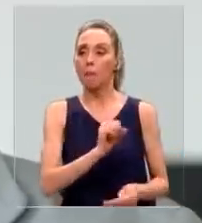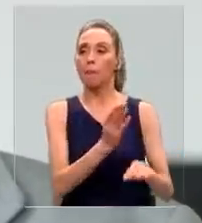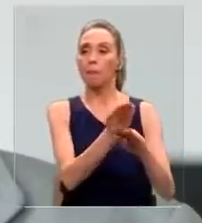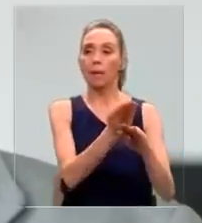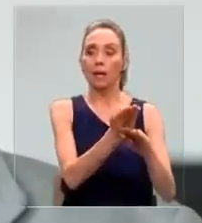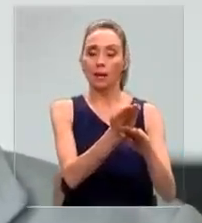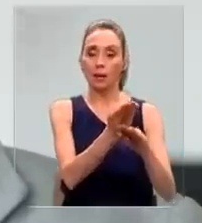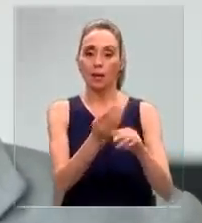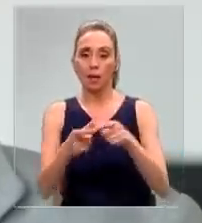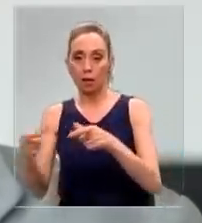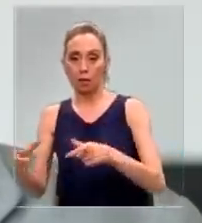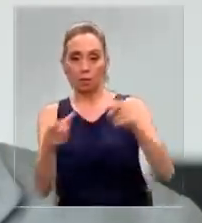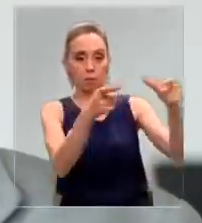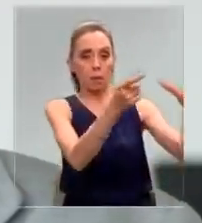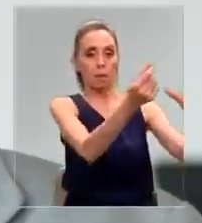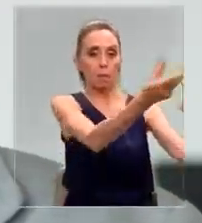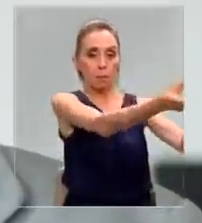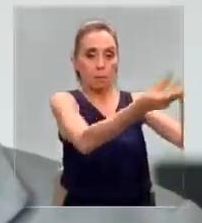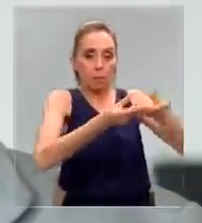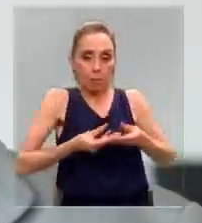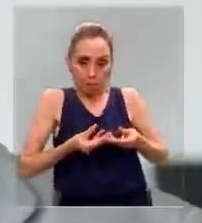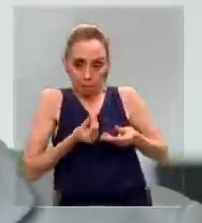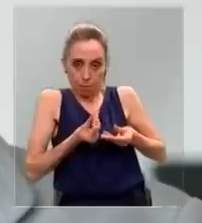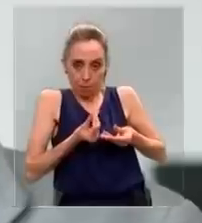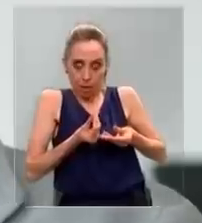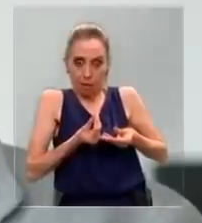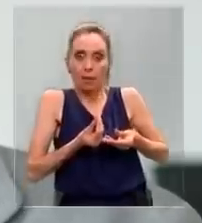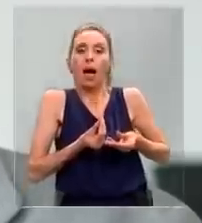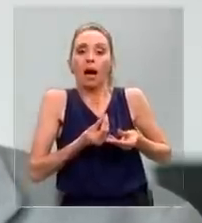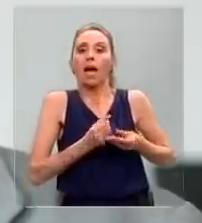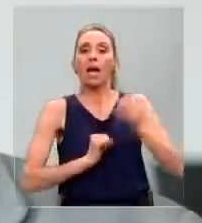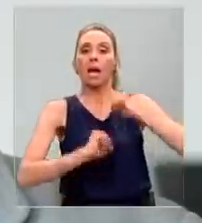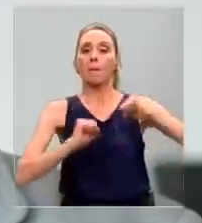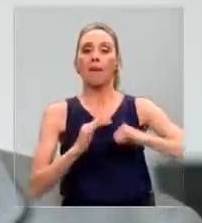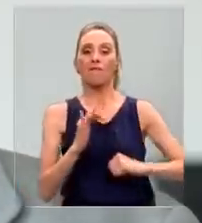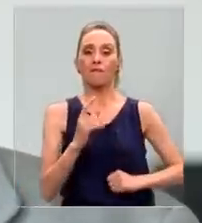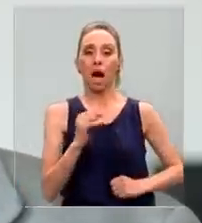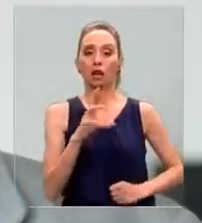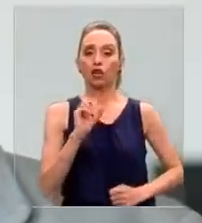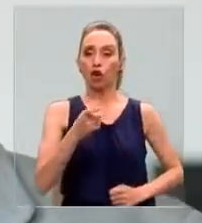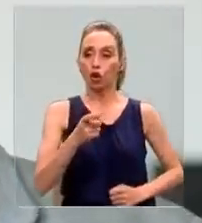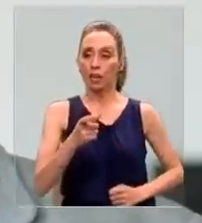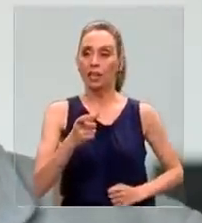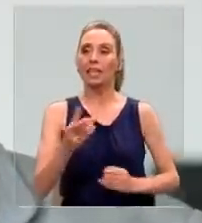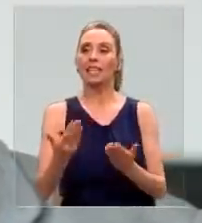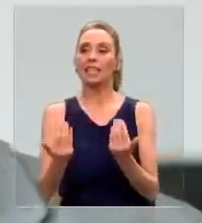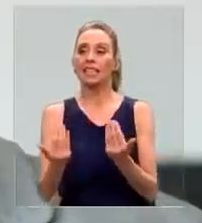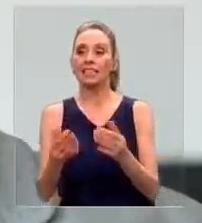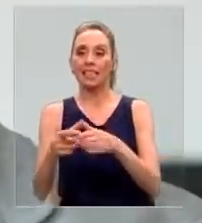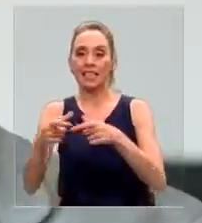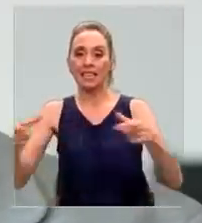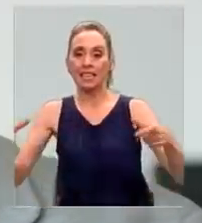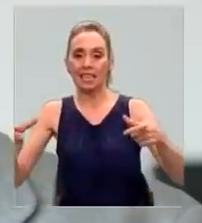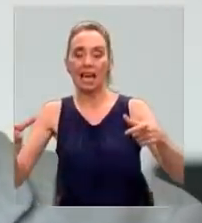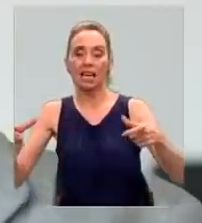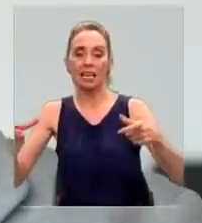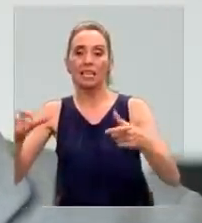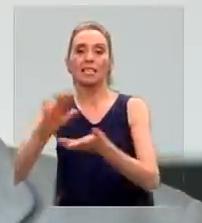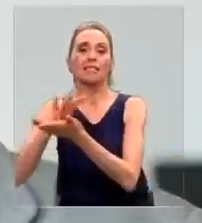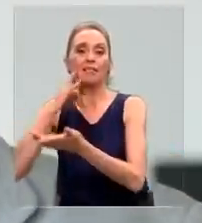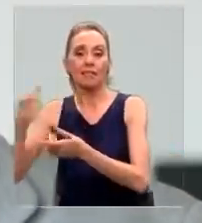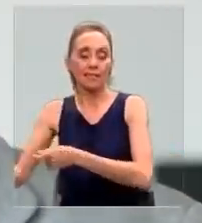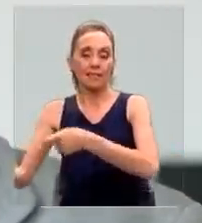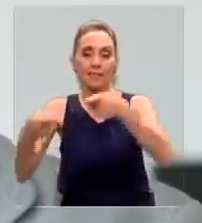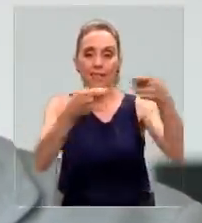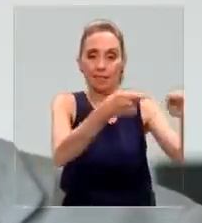una suma de dinero, pero esa suma de dinero que entrega un factoring queda afianzada con un instrumento mercantil.